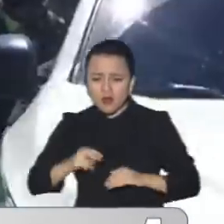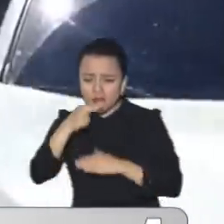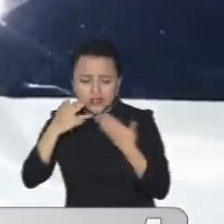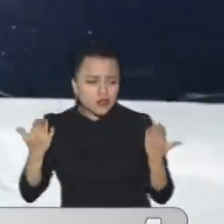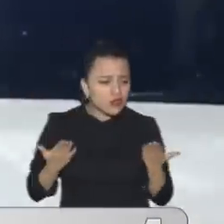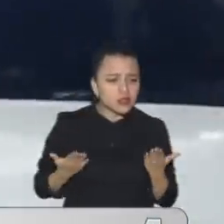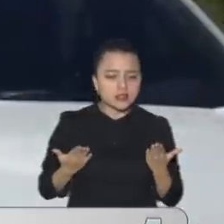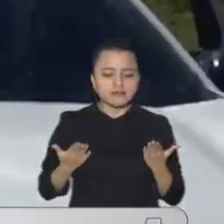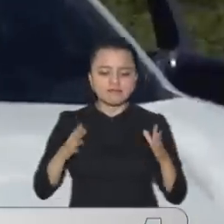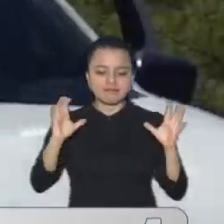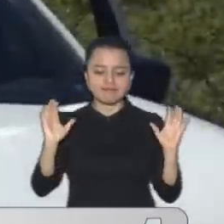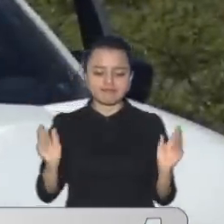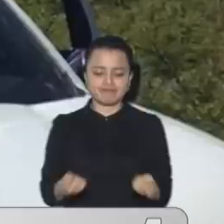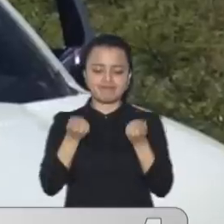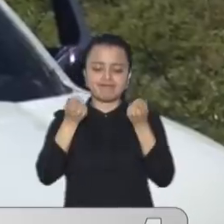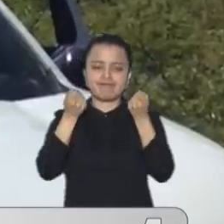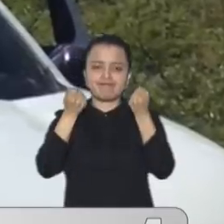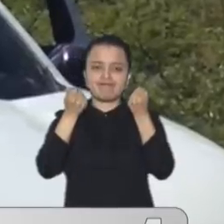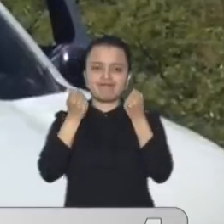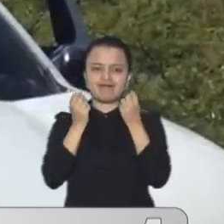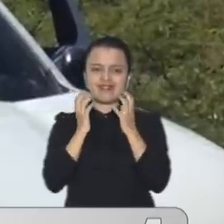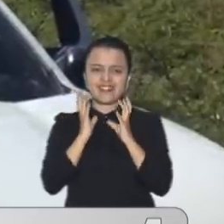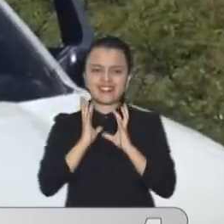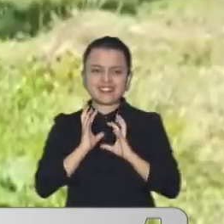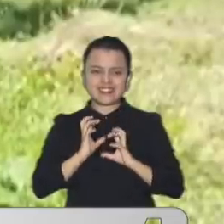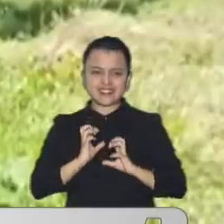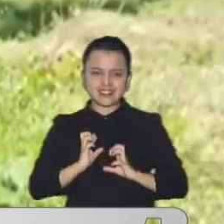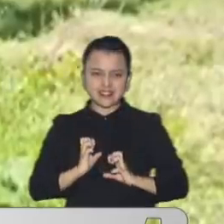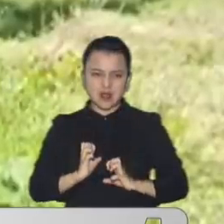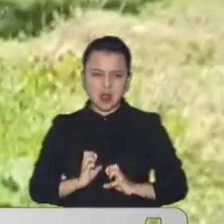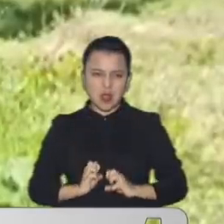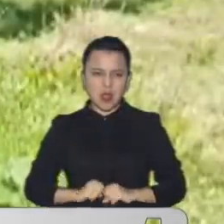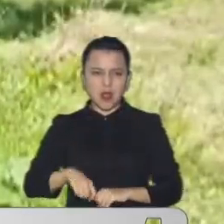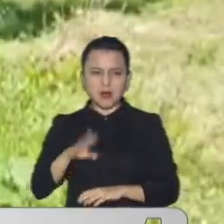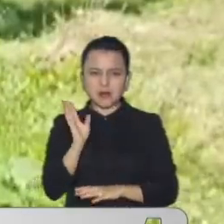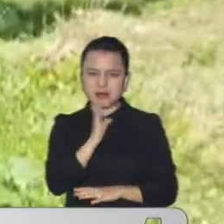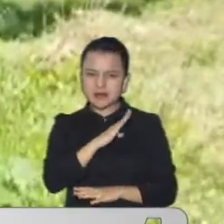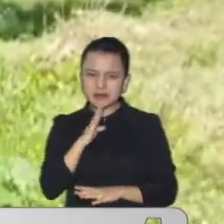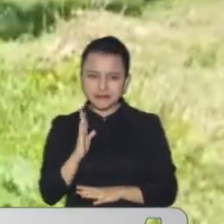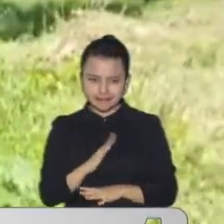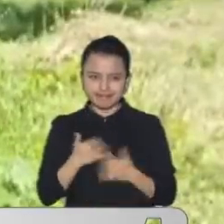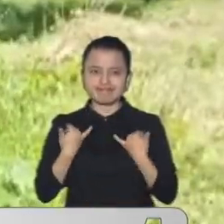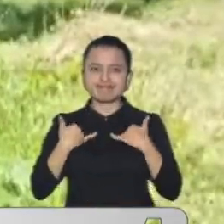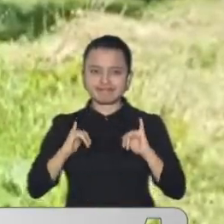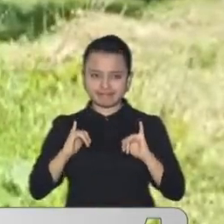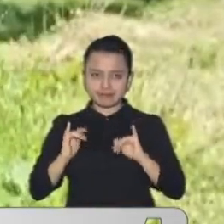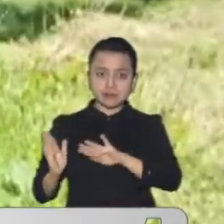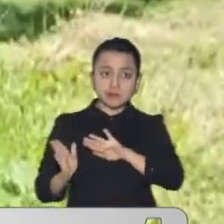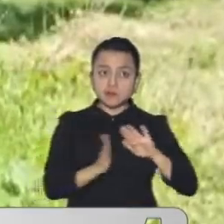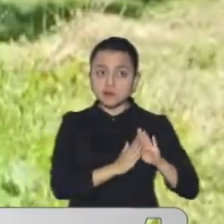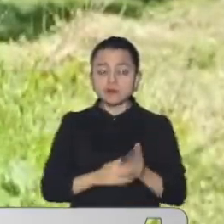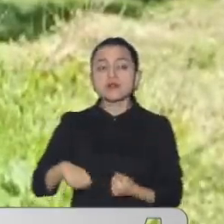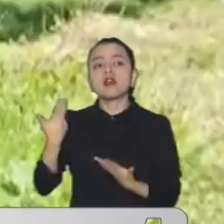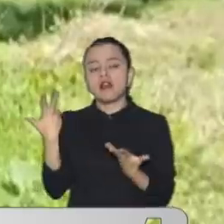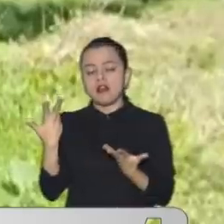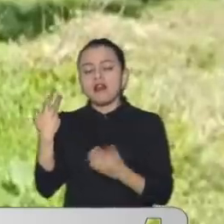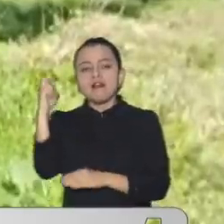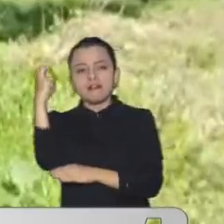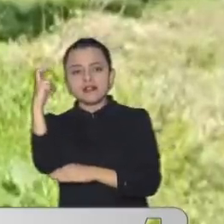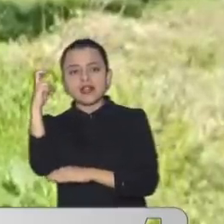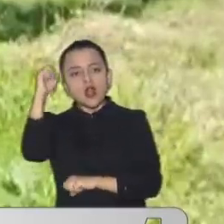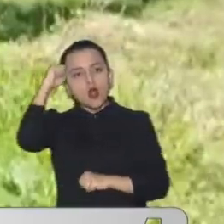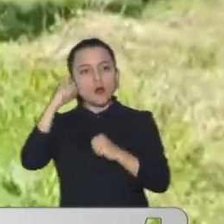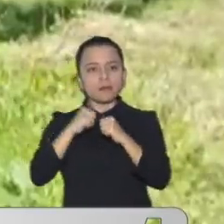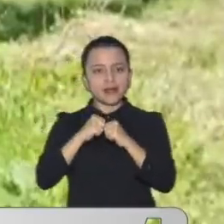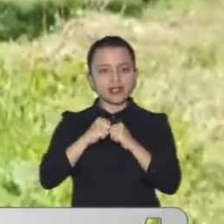de establecer si fue víctima de agresiones sexuales o tortura. Será ya medicina legal quien establezca claramente si hay algún tipo